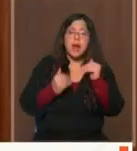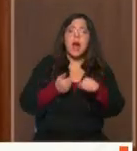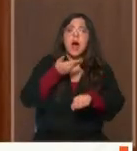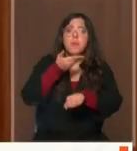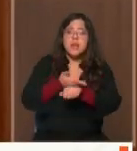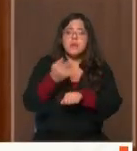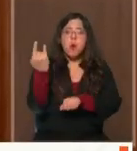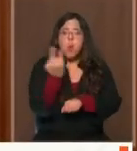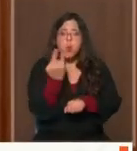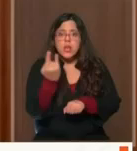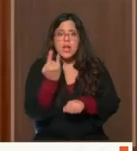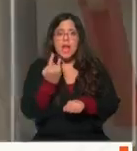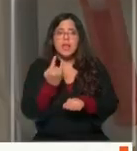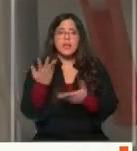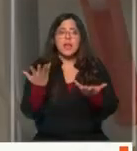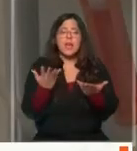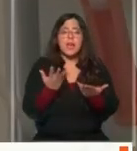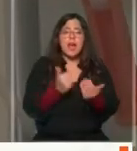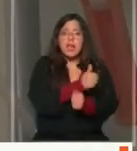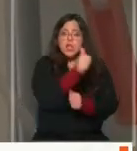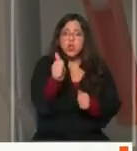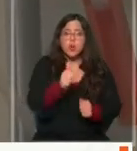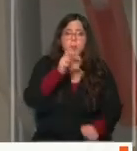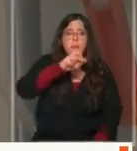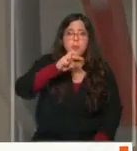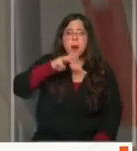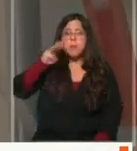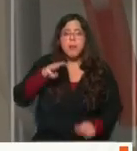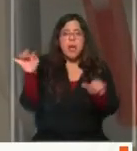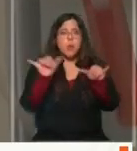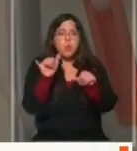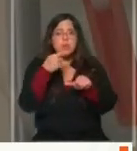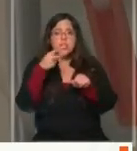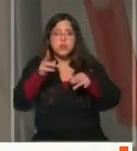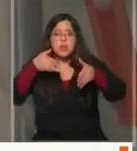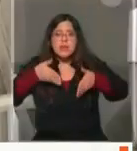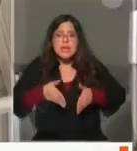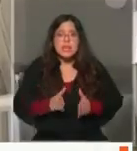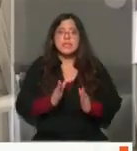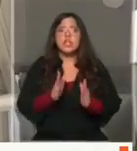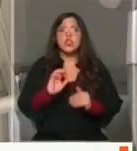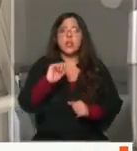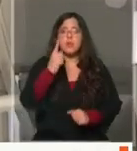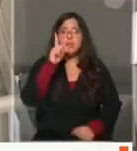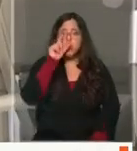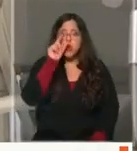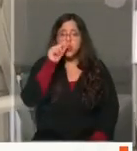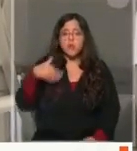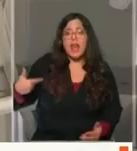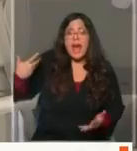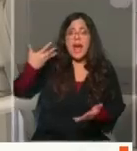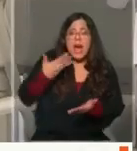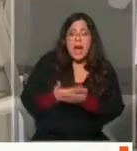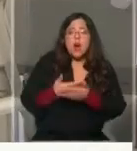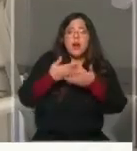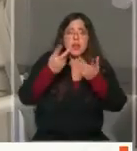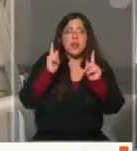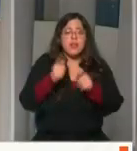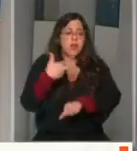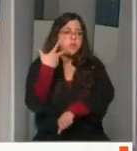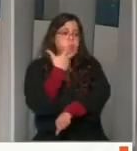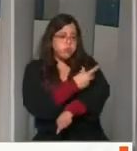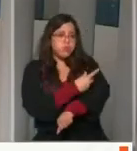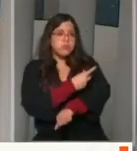forma urgente a que todos los padres lleven a todos los lactantes nacidos a partir del 1 de octubre a que reciban la